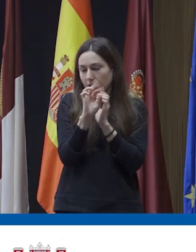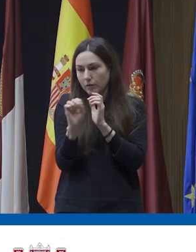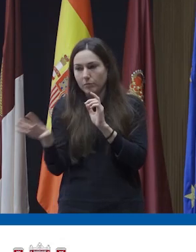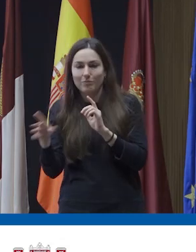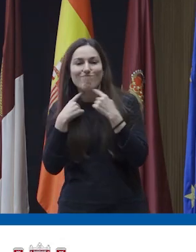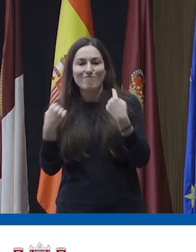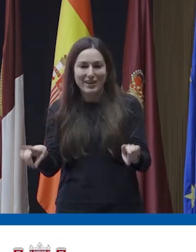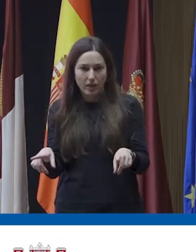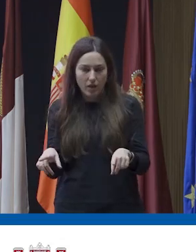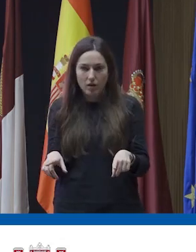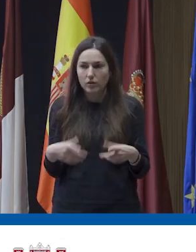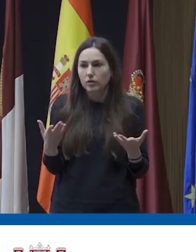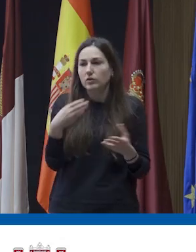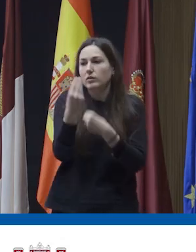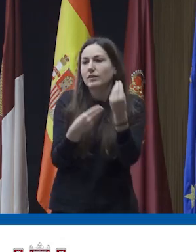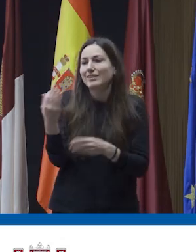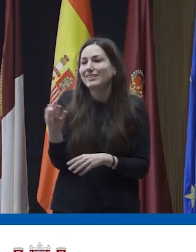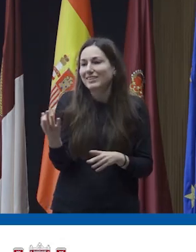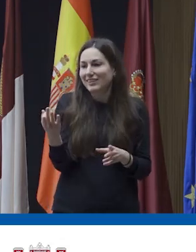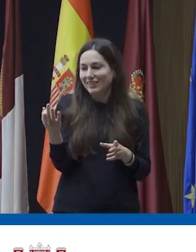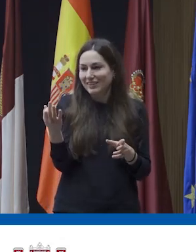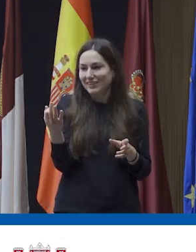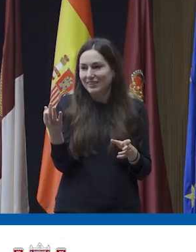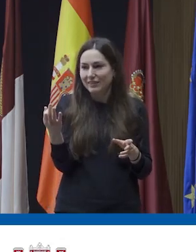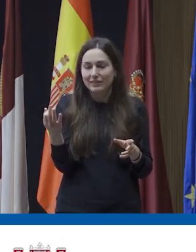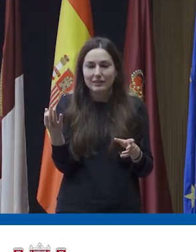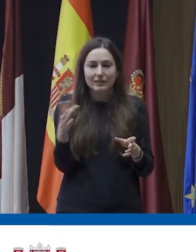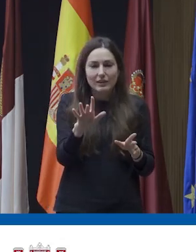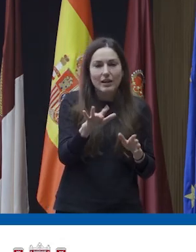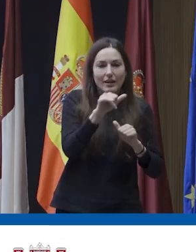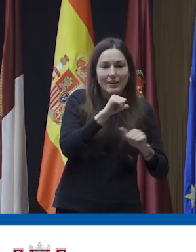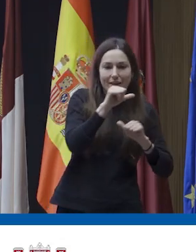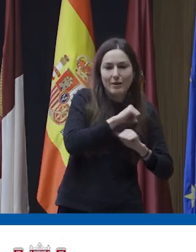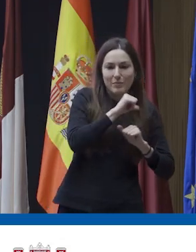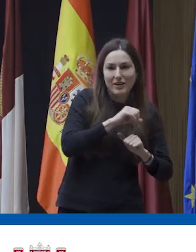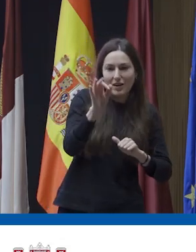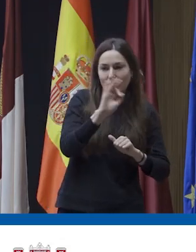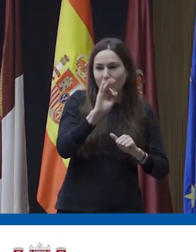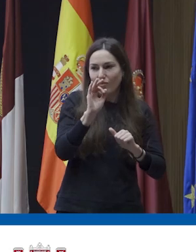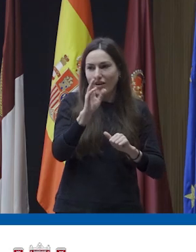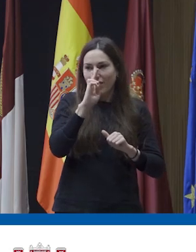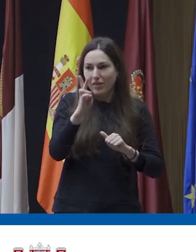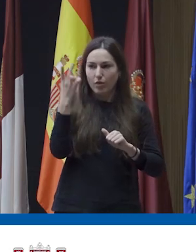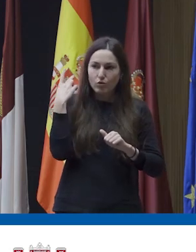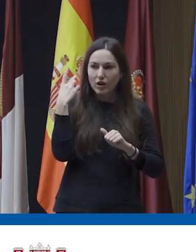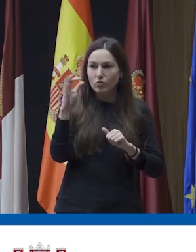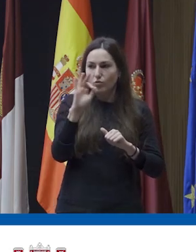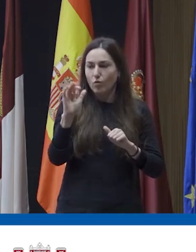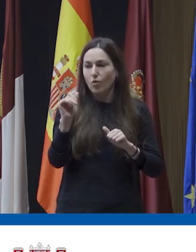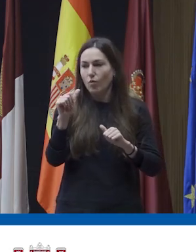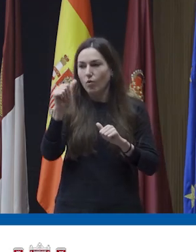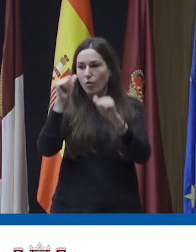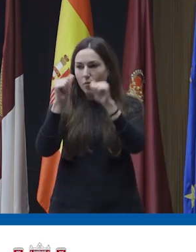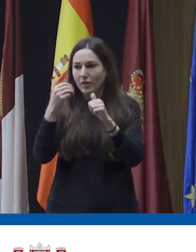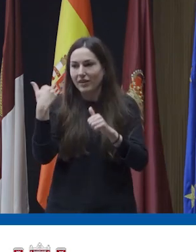bastante. Entonces, claro, ¿qué hago? O sea, ¿le hago acaso al que me ha dicho que me espere, que me tenía que haber operado hace 2 años o al que me ha dicho que me